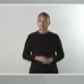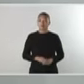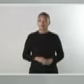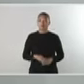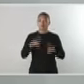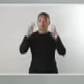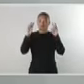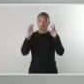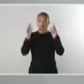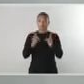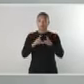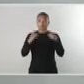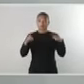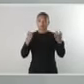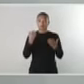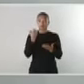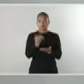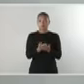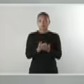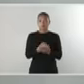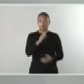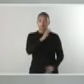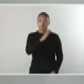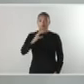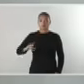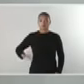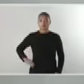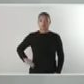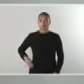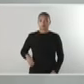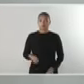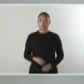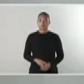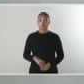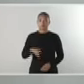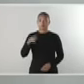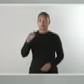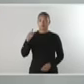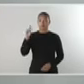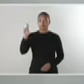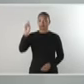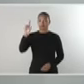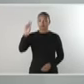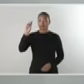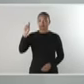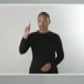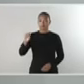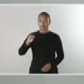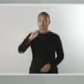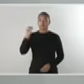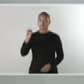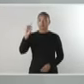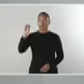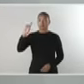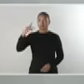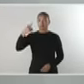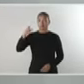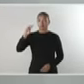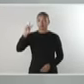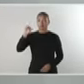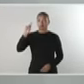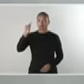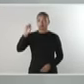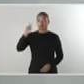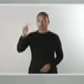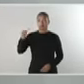tema de desarrollo económico el candidato del partido de la Revolución democrática Jorge Osvaldo Valdez Vargas